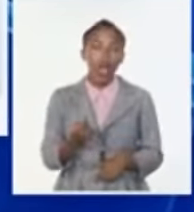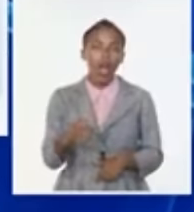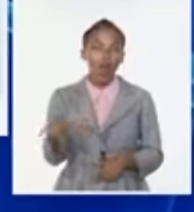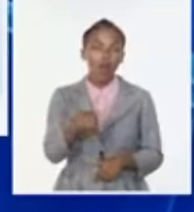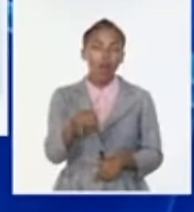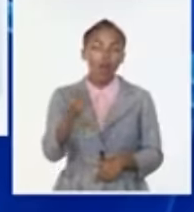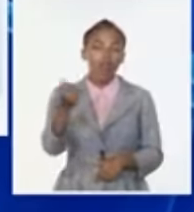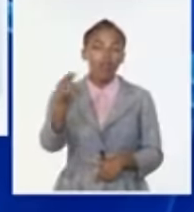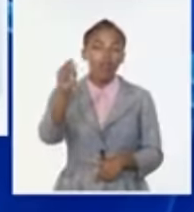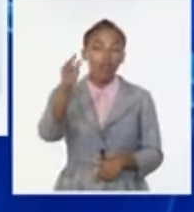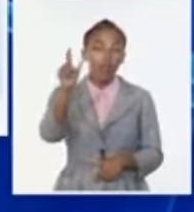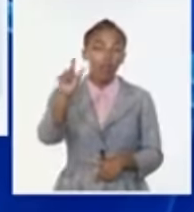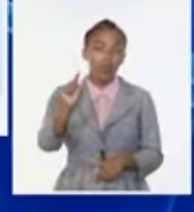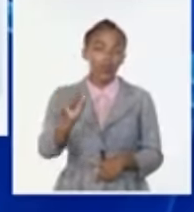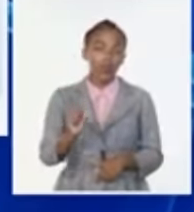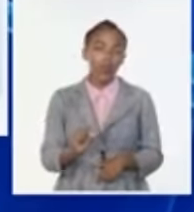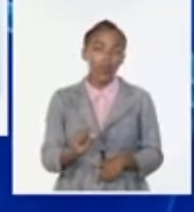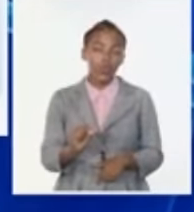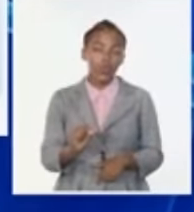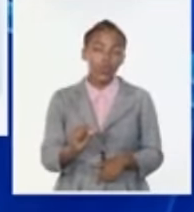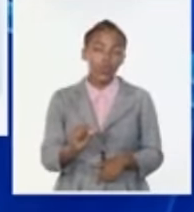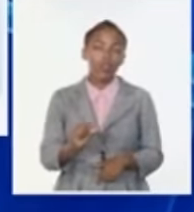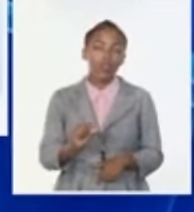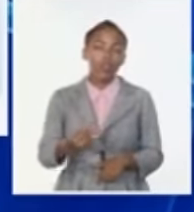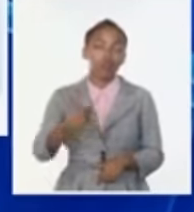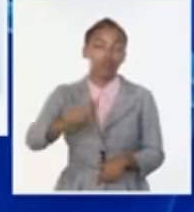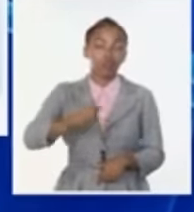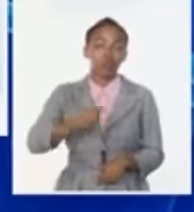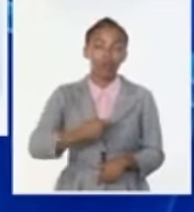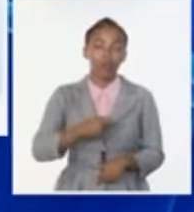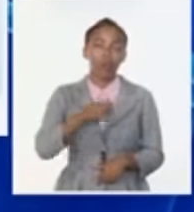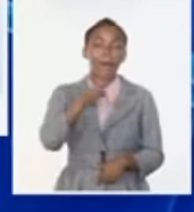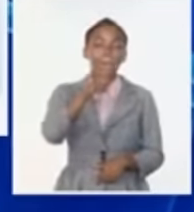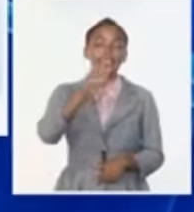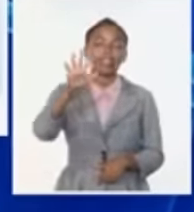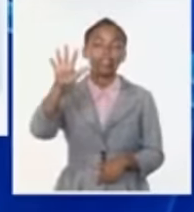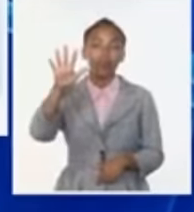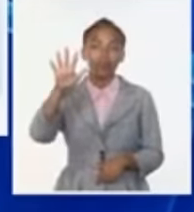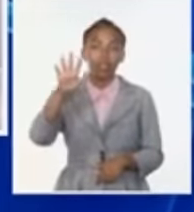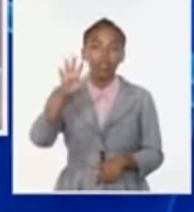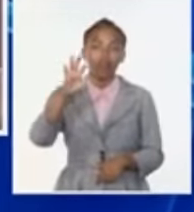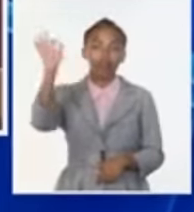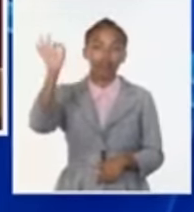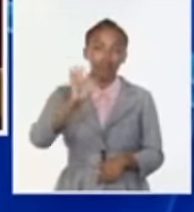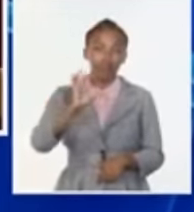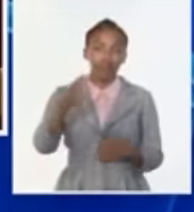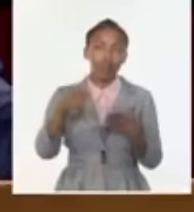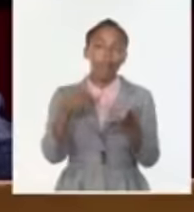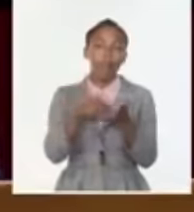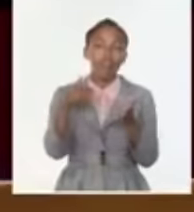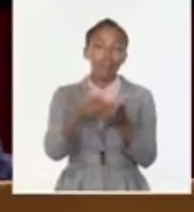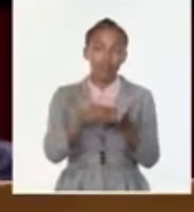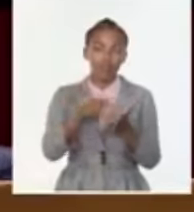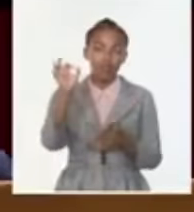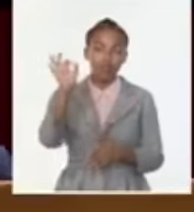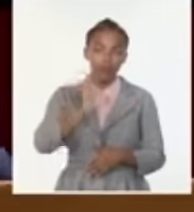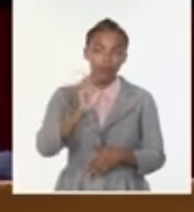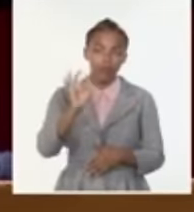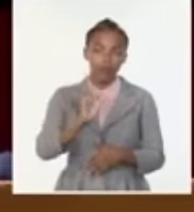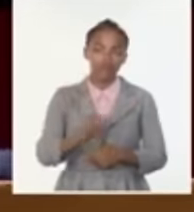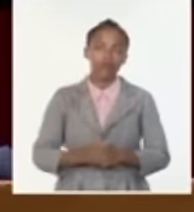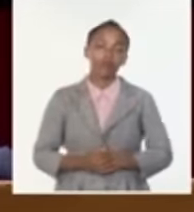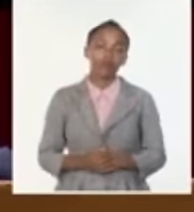déficit fiscal en 25.349 millones. Si con las acciones realizadas logramos disminuir